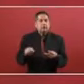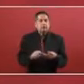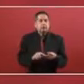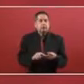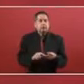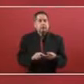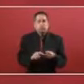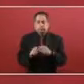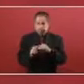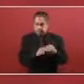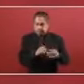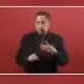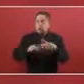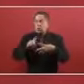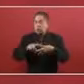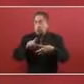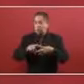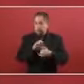Y la cuarta,